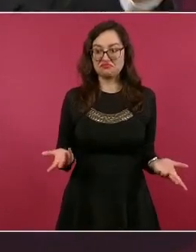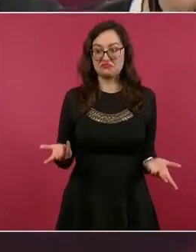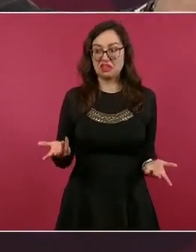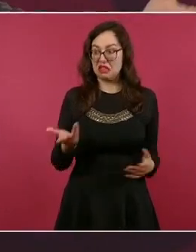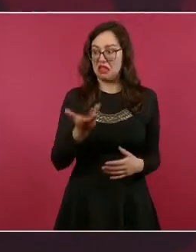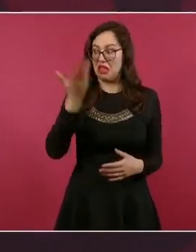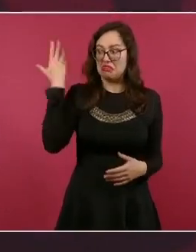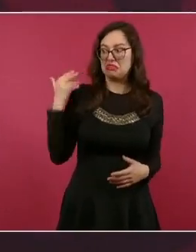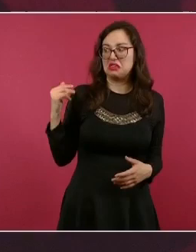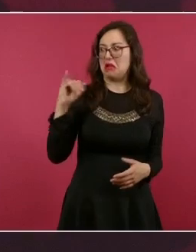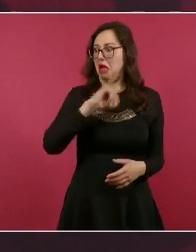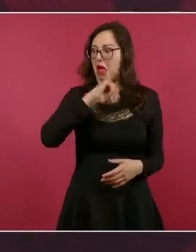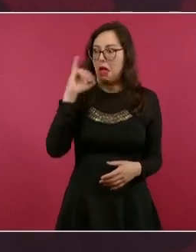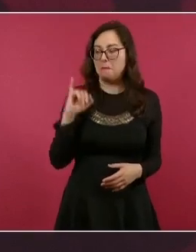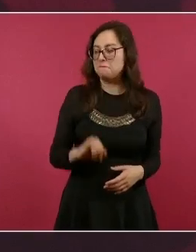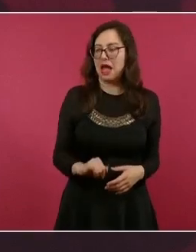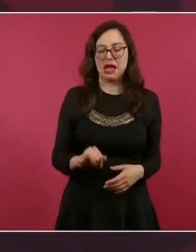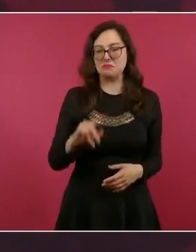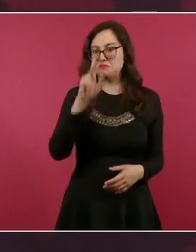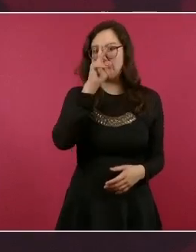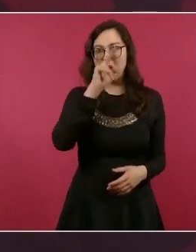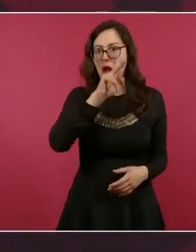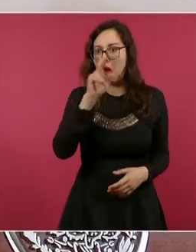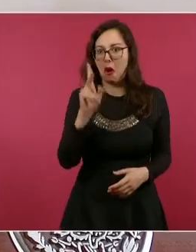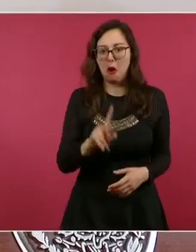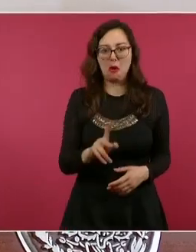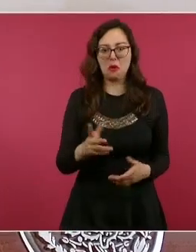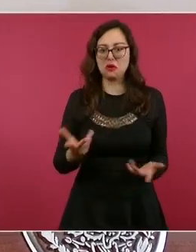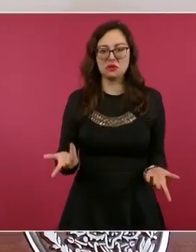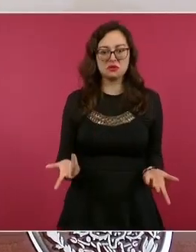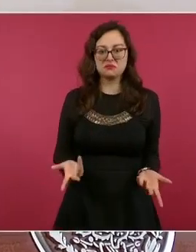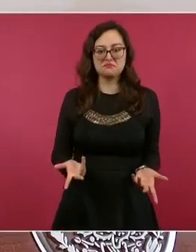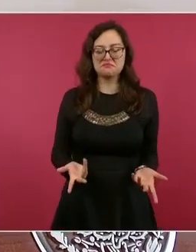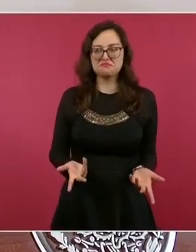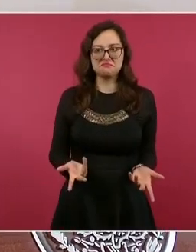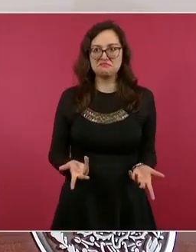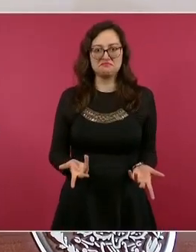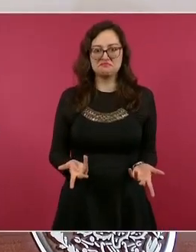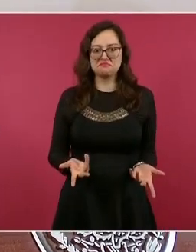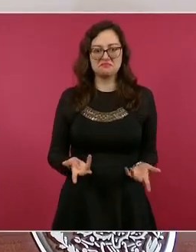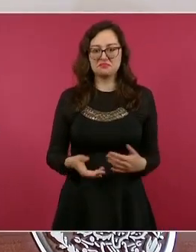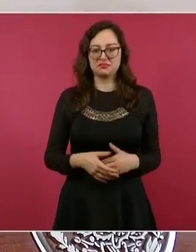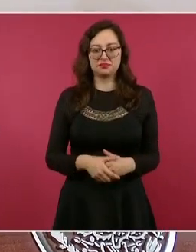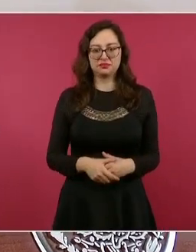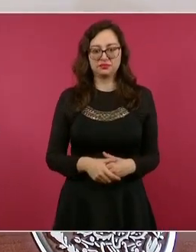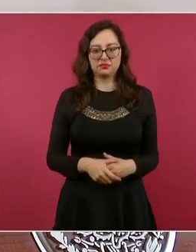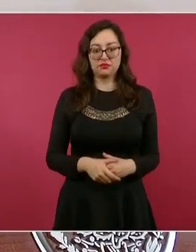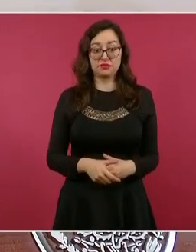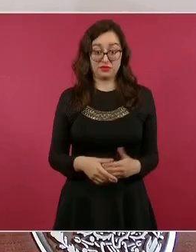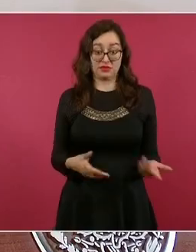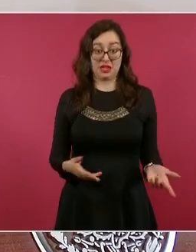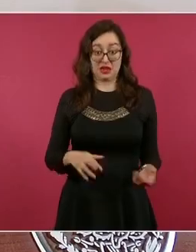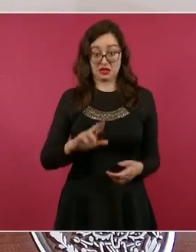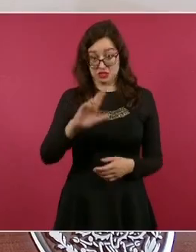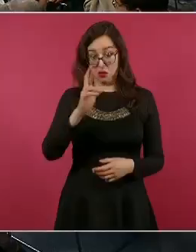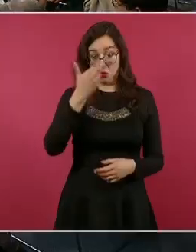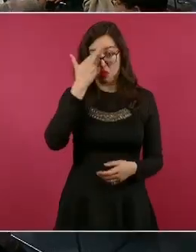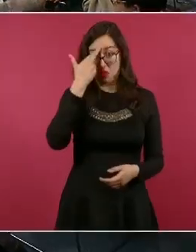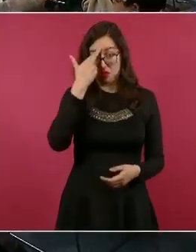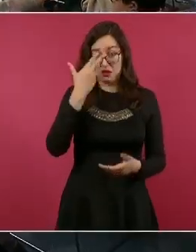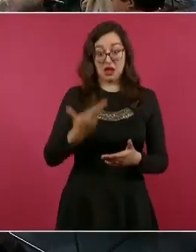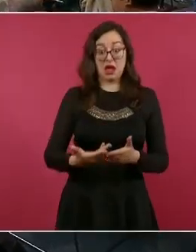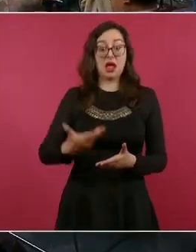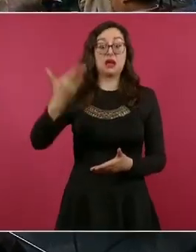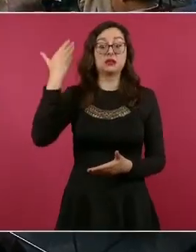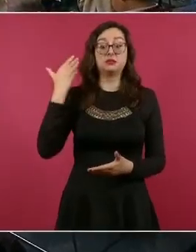de lo que sucedió lamentable en Chile, que fuera